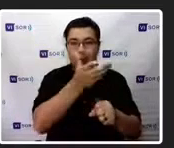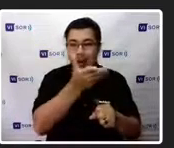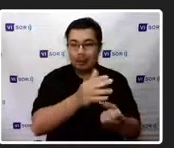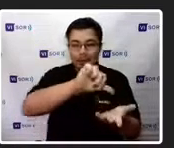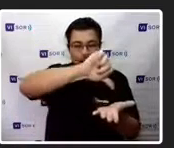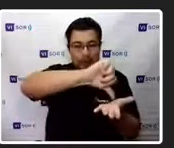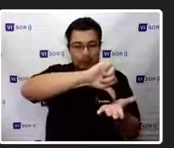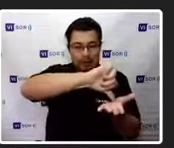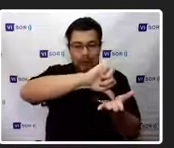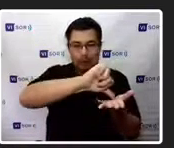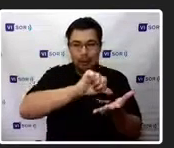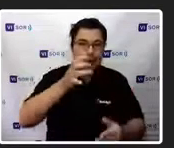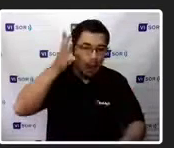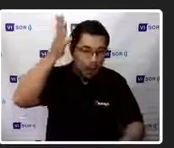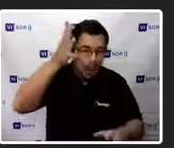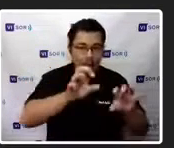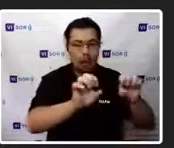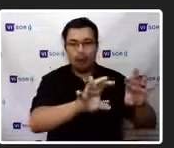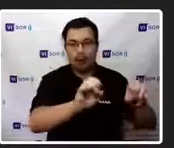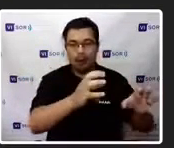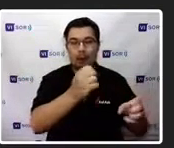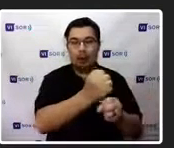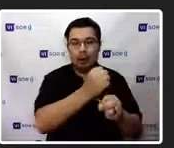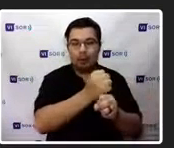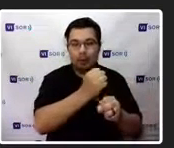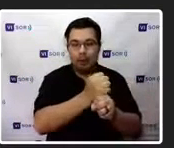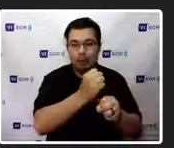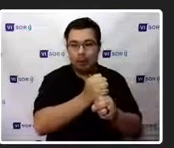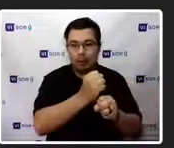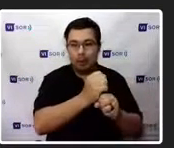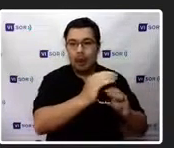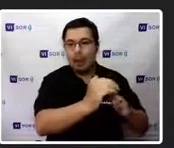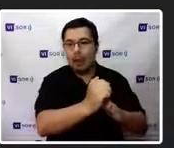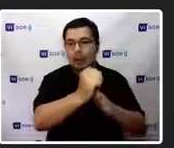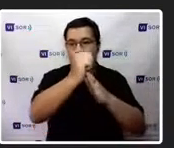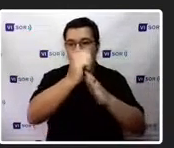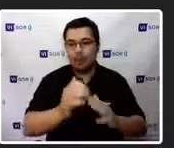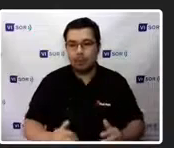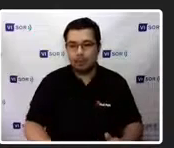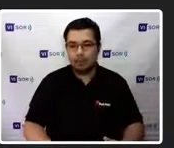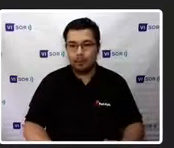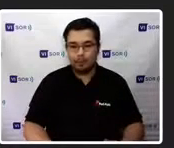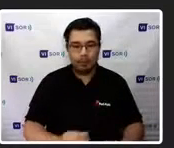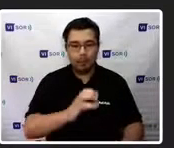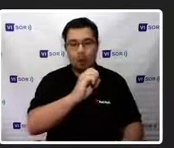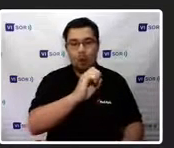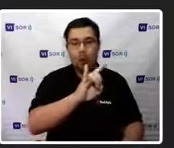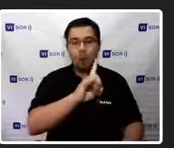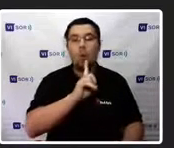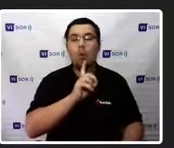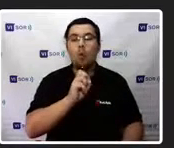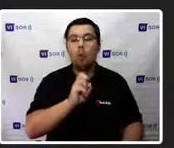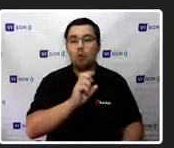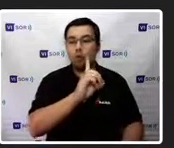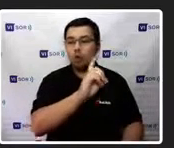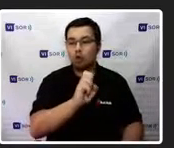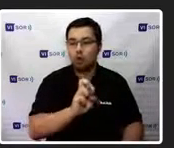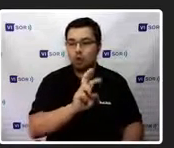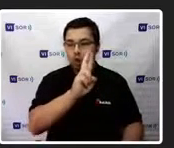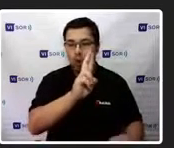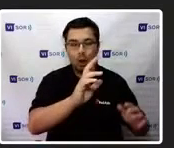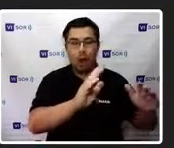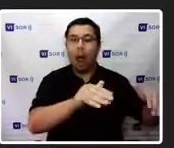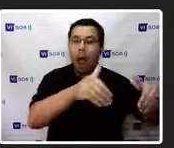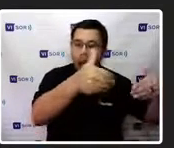y liderazgo, un centro outdoor en el cual tenemos actividades al aire libre. Digamos, cada una de estas actividades va enfocada en